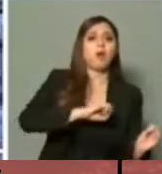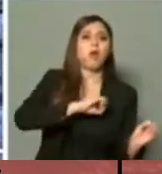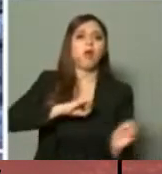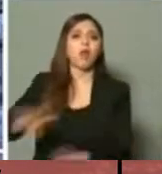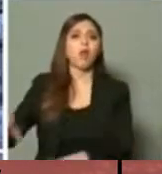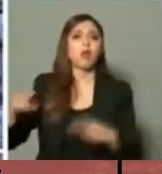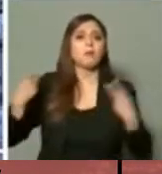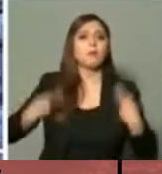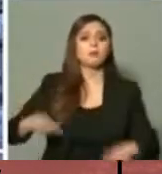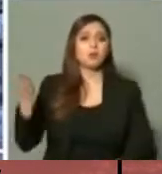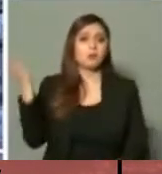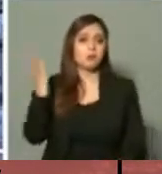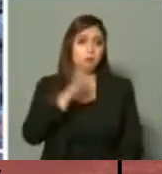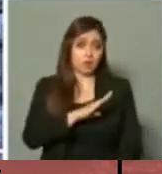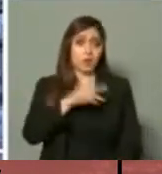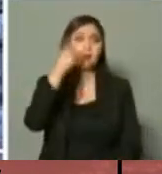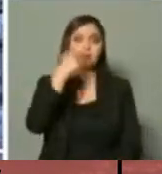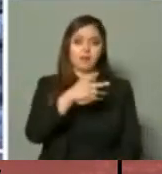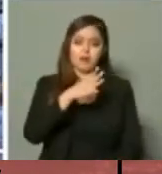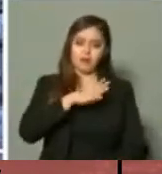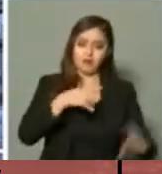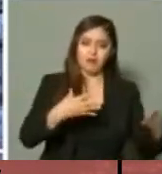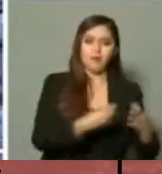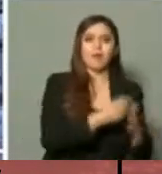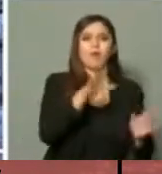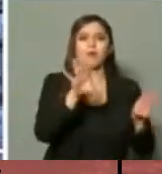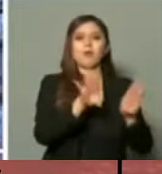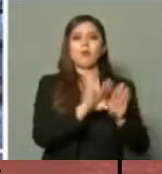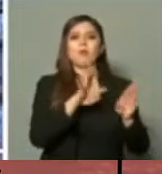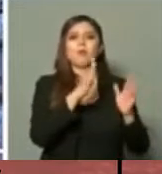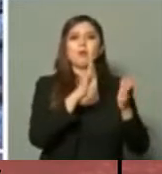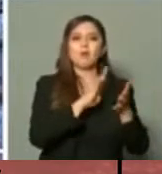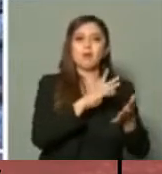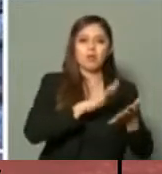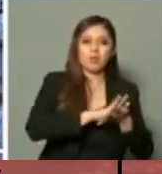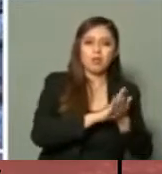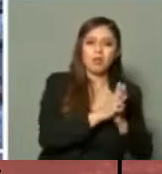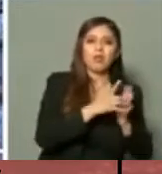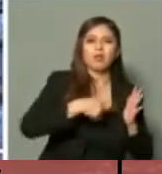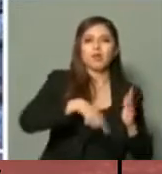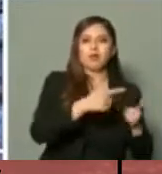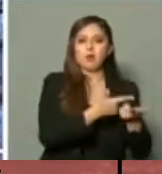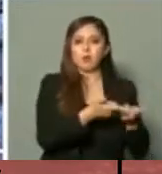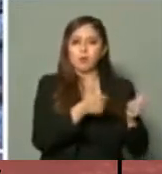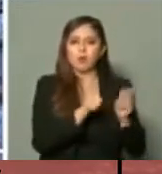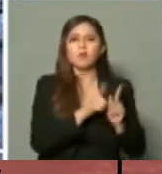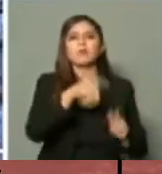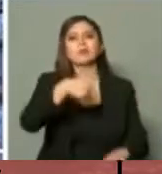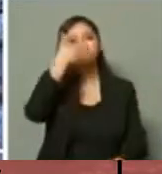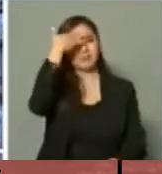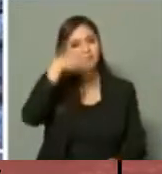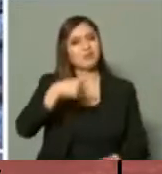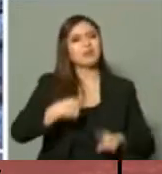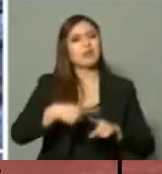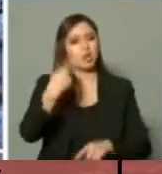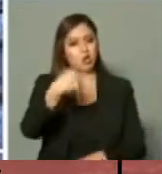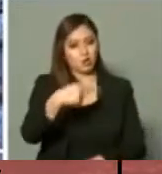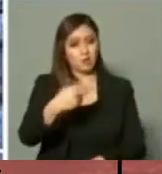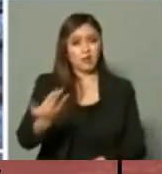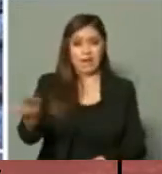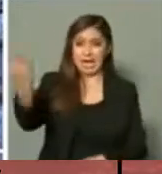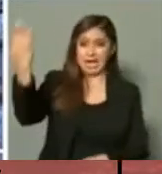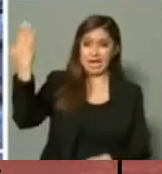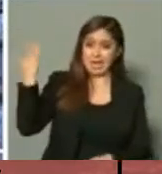hablan muchos, pero hay mafias en Azcapotzalco. Sabemos sus nombres y sus apellidos. Obviamente, en la pasada legislatura, en la